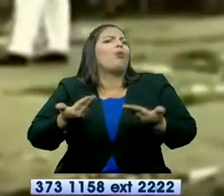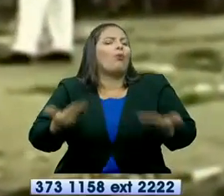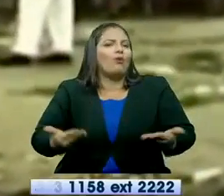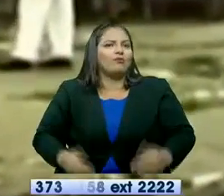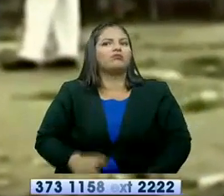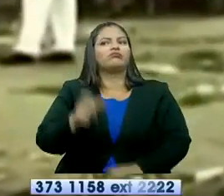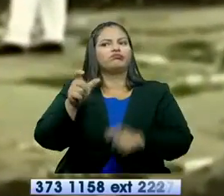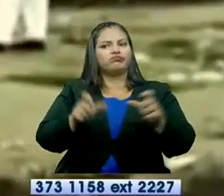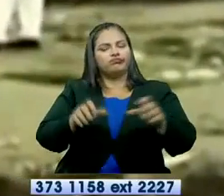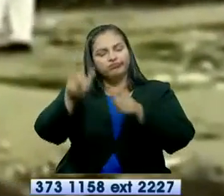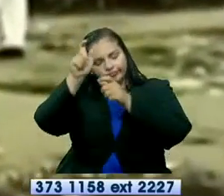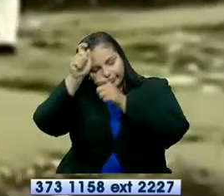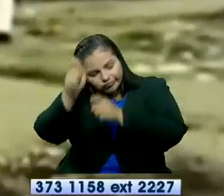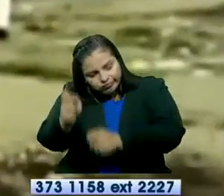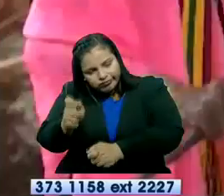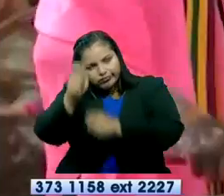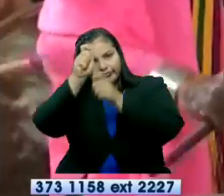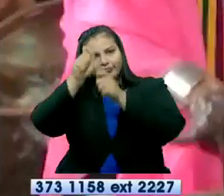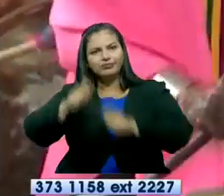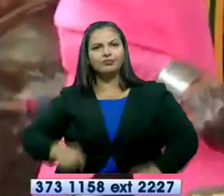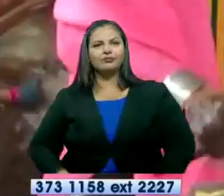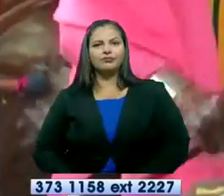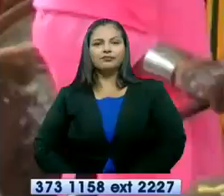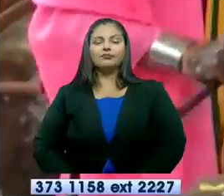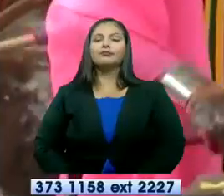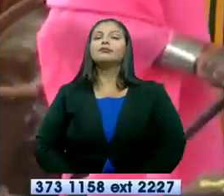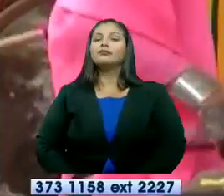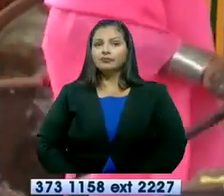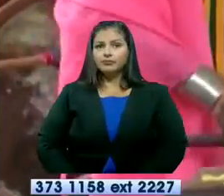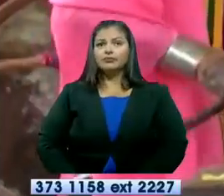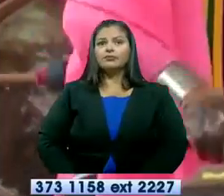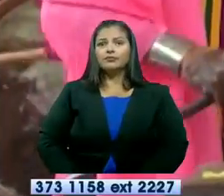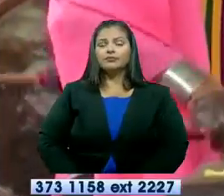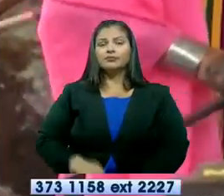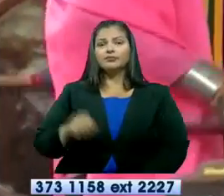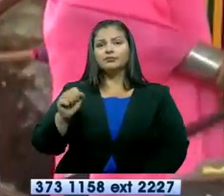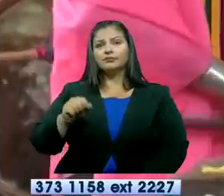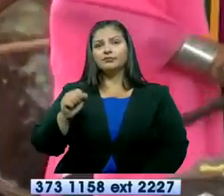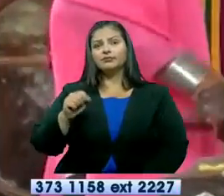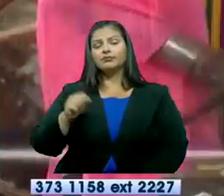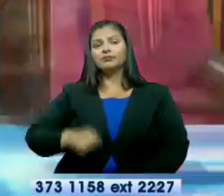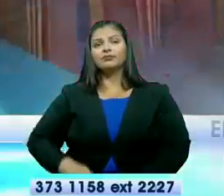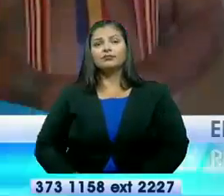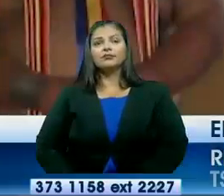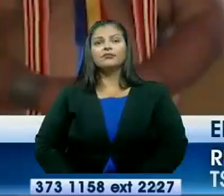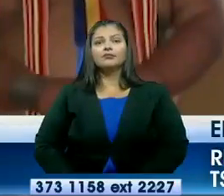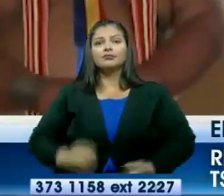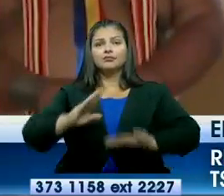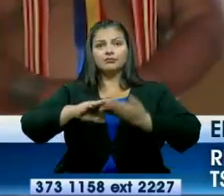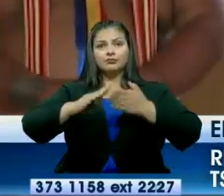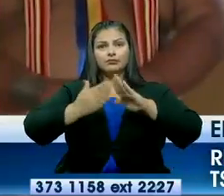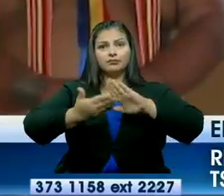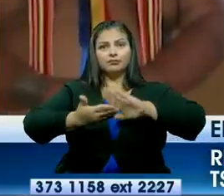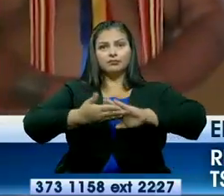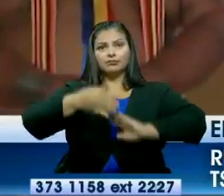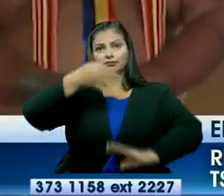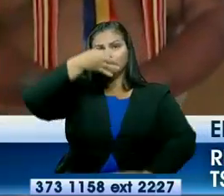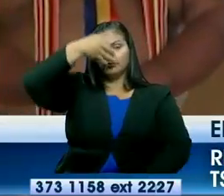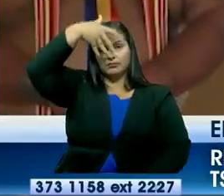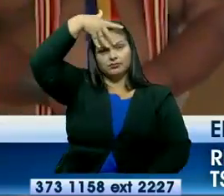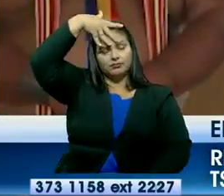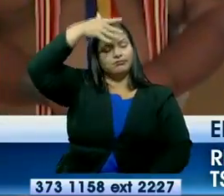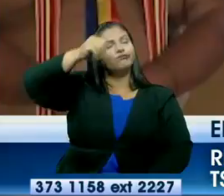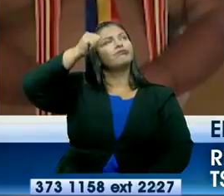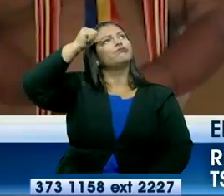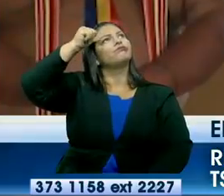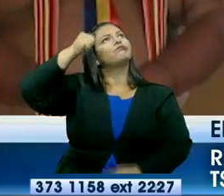Como el eterno gobernador de la nacionalidad Sáchila fue recordado a Branca Lazacón el día de su natalicio. El líder de la nacionalidad y